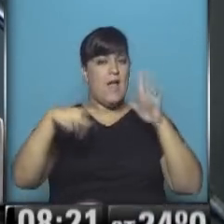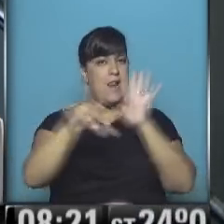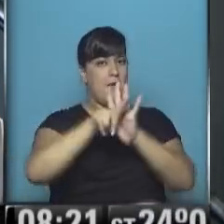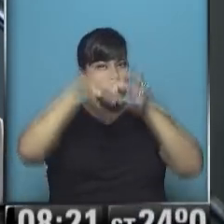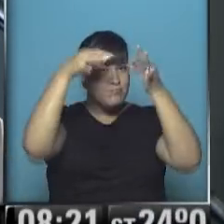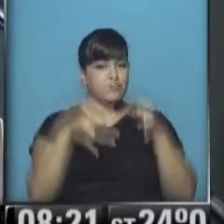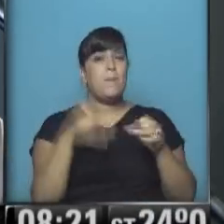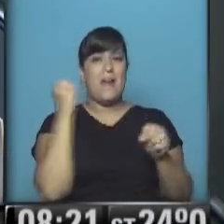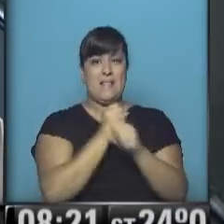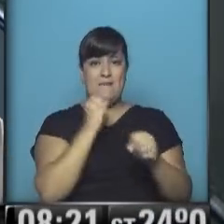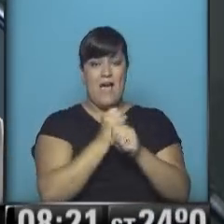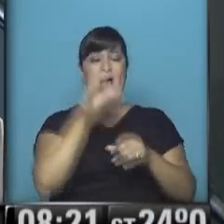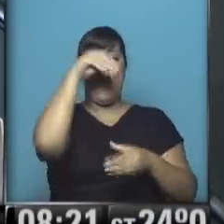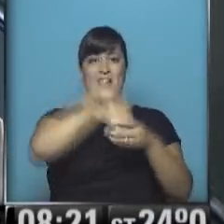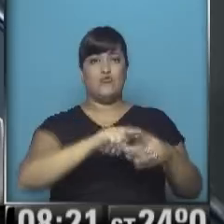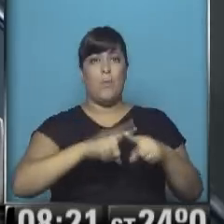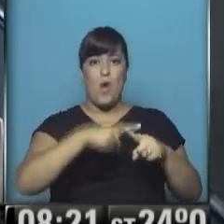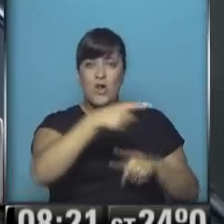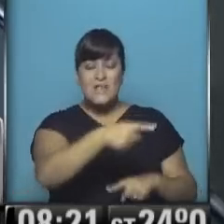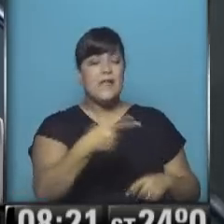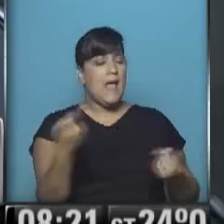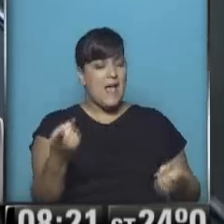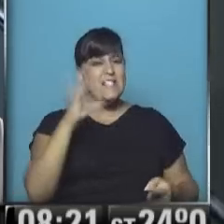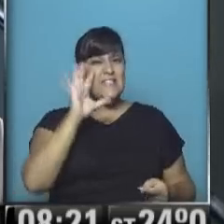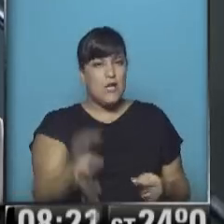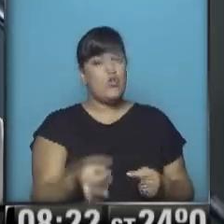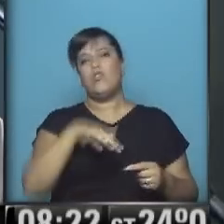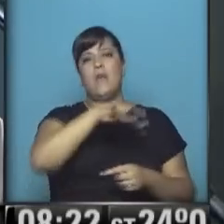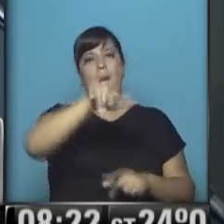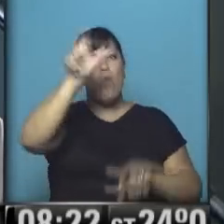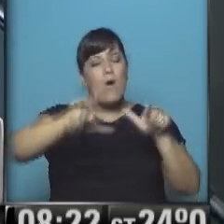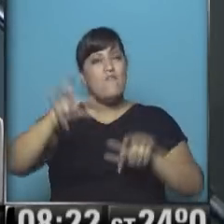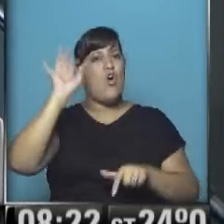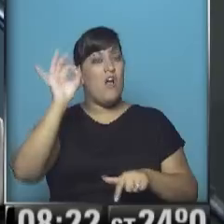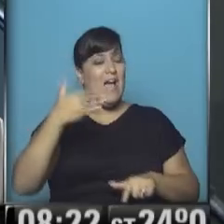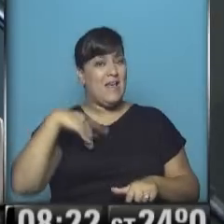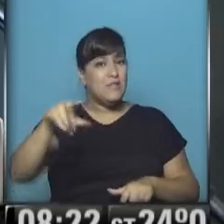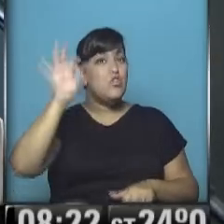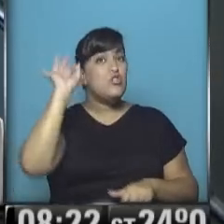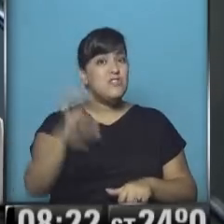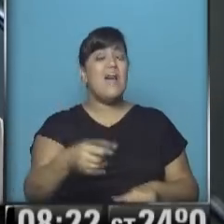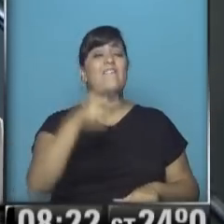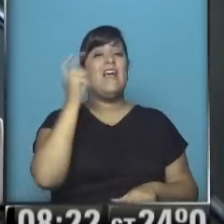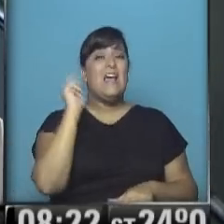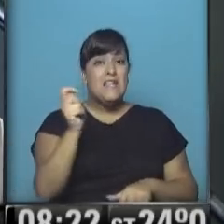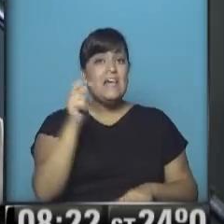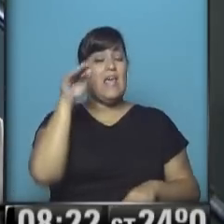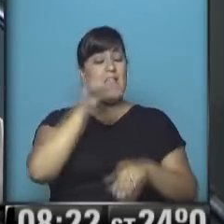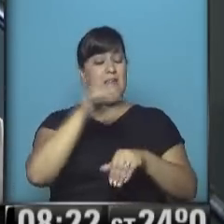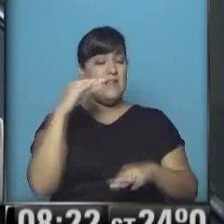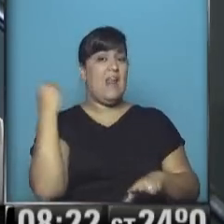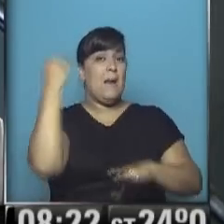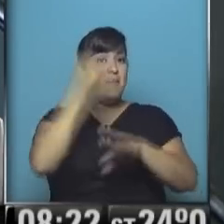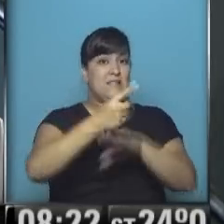nuestra representación política. Y lo que queda claro es que el pueblo argentino sabe quién representa los intereses del pueblo y quién representa los